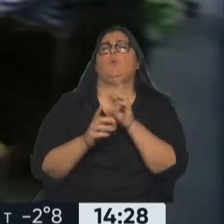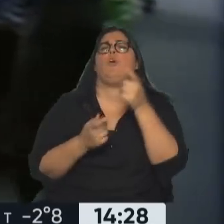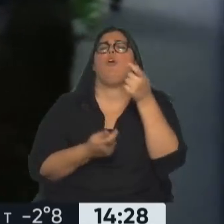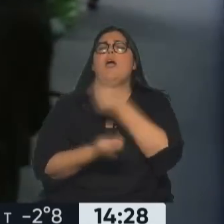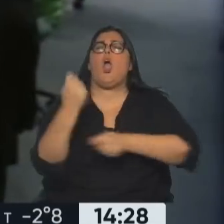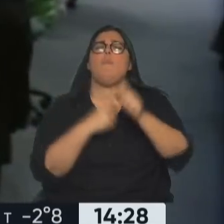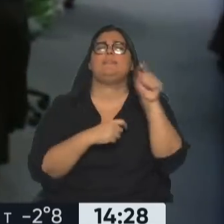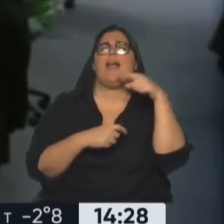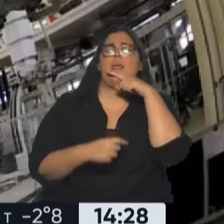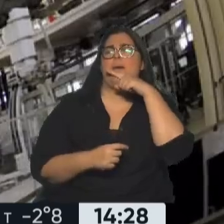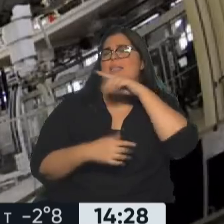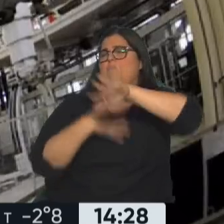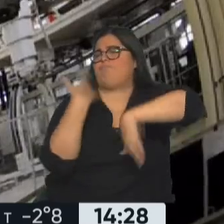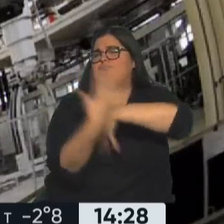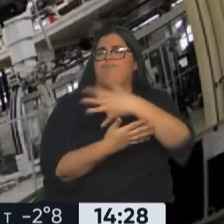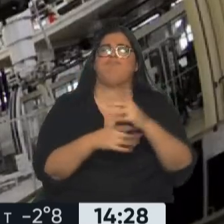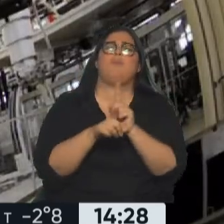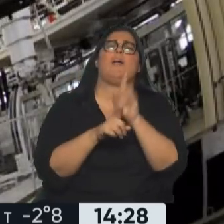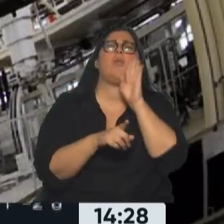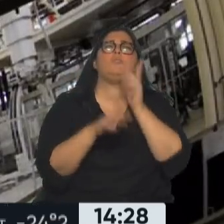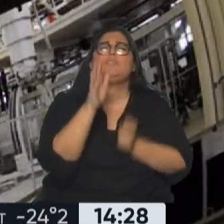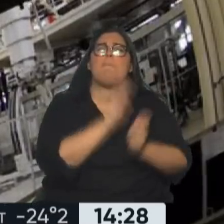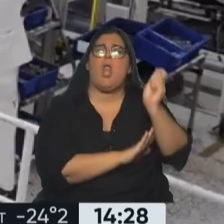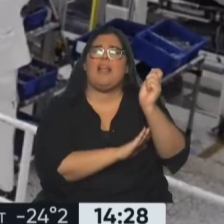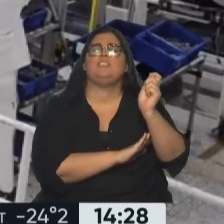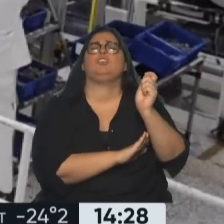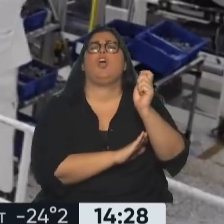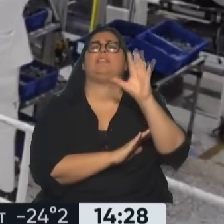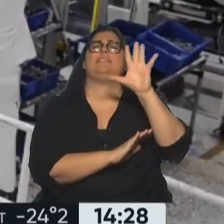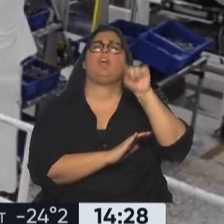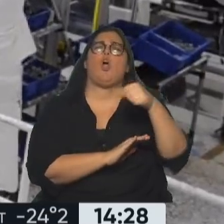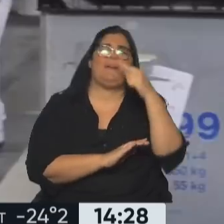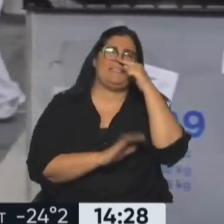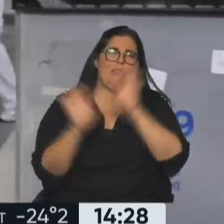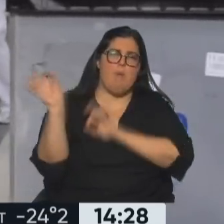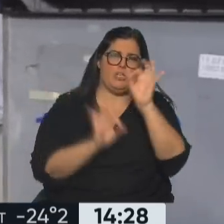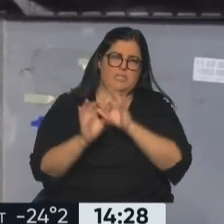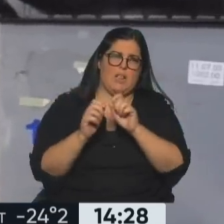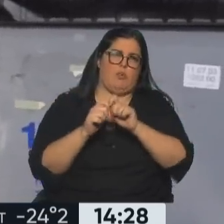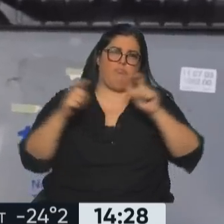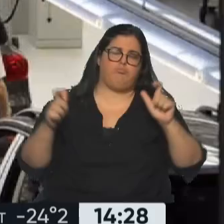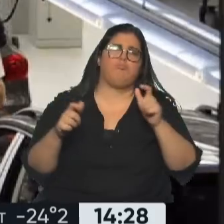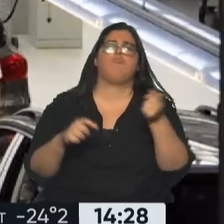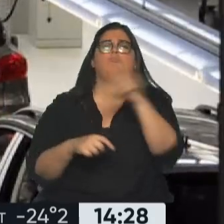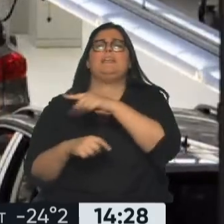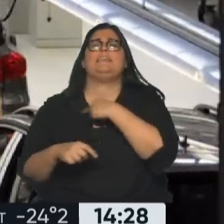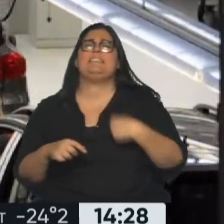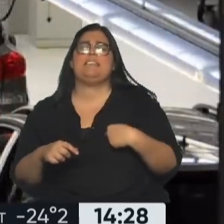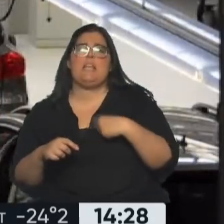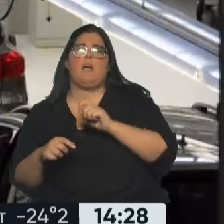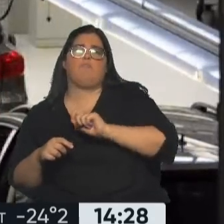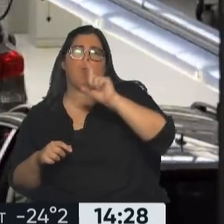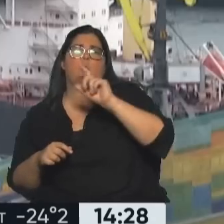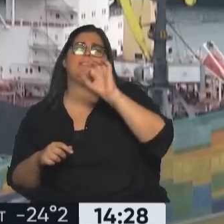de Alemania. Las exportaciones a los Estados Unidos se incrementaron un 5,7%, las de China subieron un 0,5%